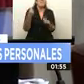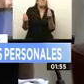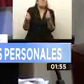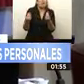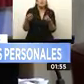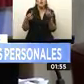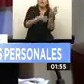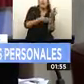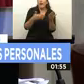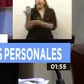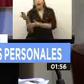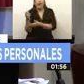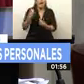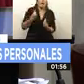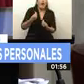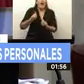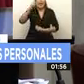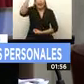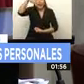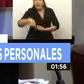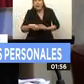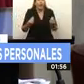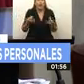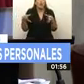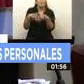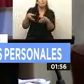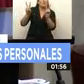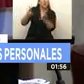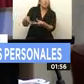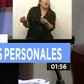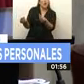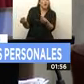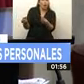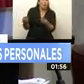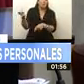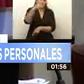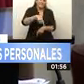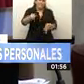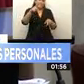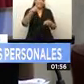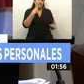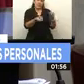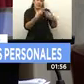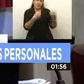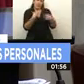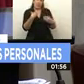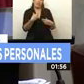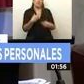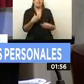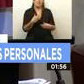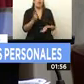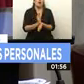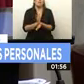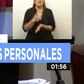izquierda de derecha del centro de arriba de abajo a mí siempre me han criticado algunos compañeros y compañeras por no